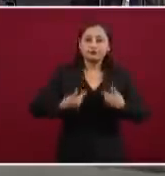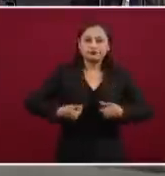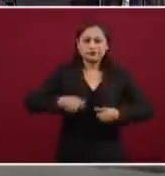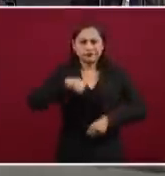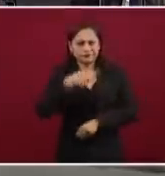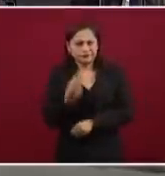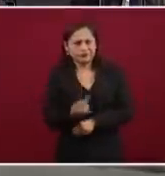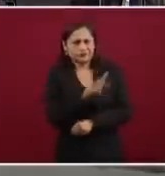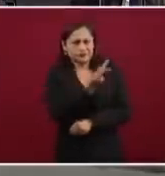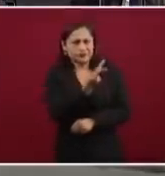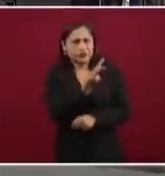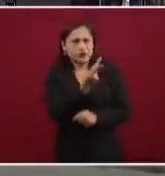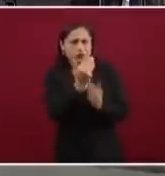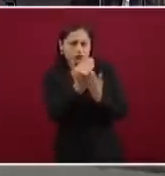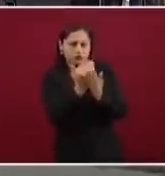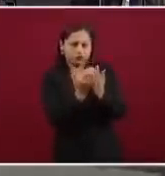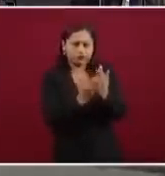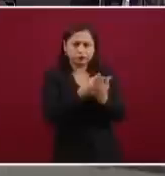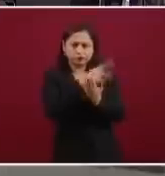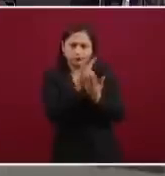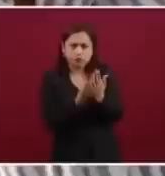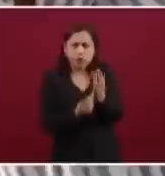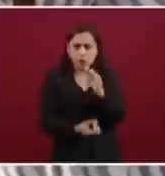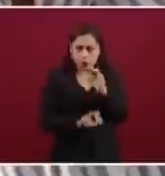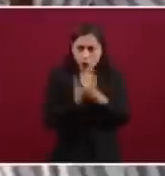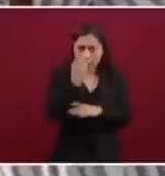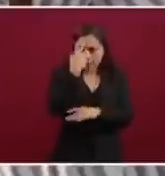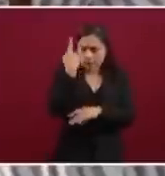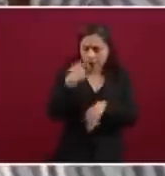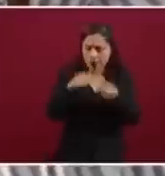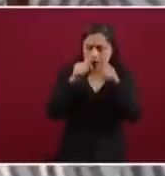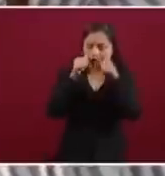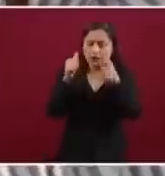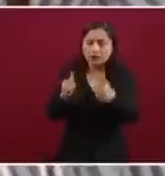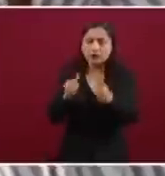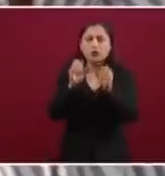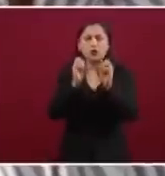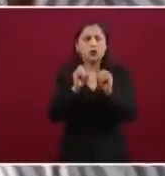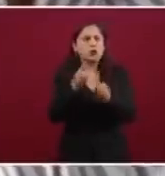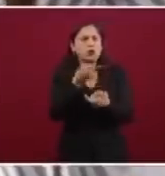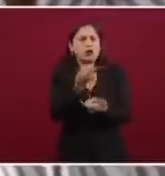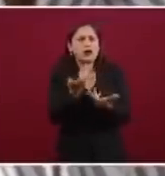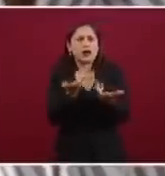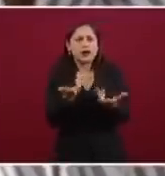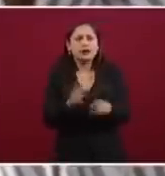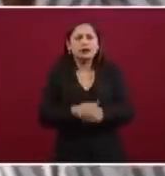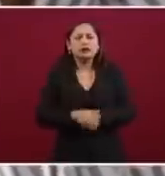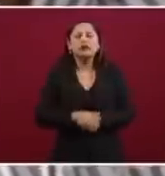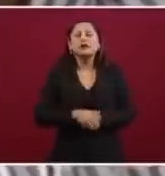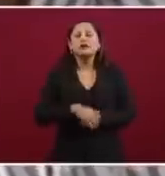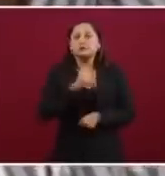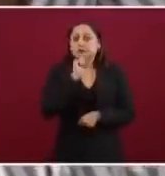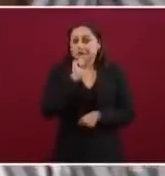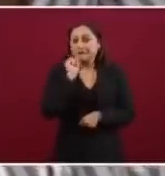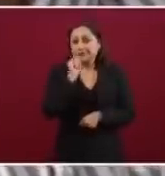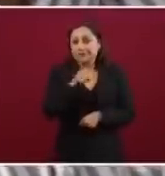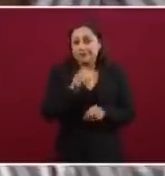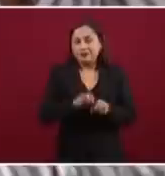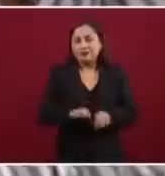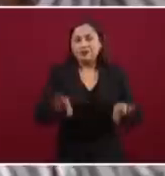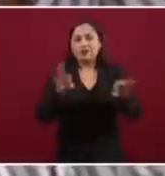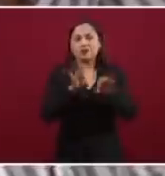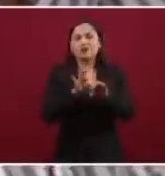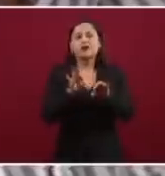protocolo y en qué se está trabajando al respecto, a propósito con romper esta inercia y poder impulsar de diferente manera